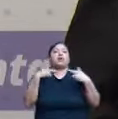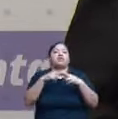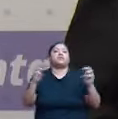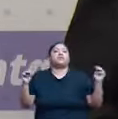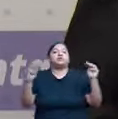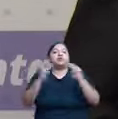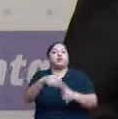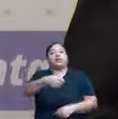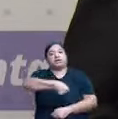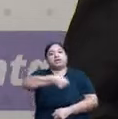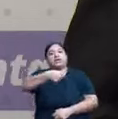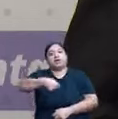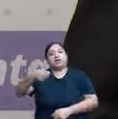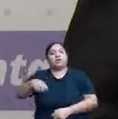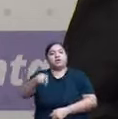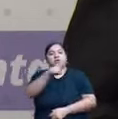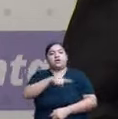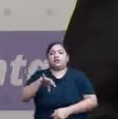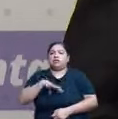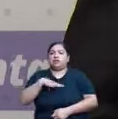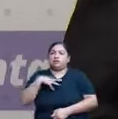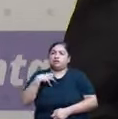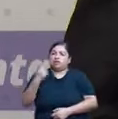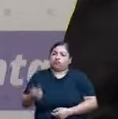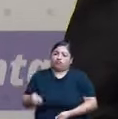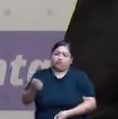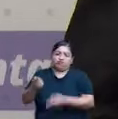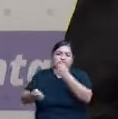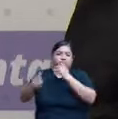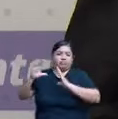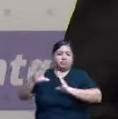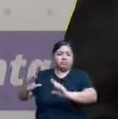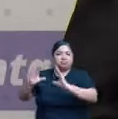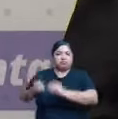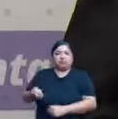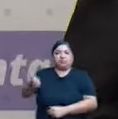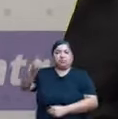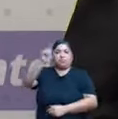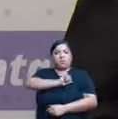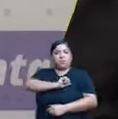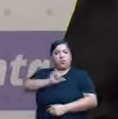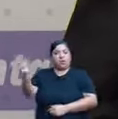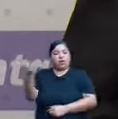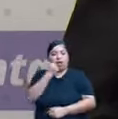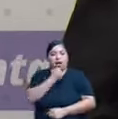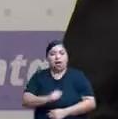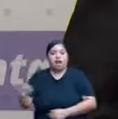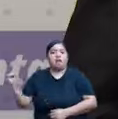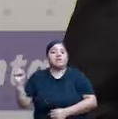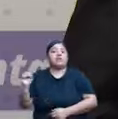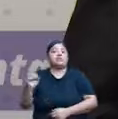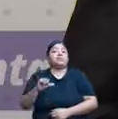los formadores de tantos y tantos talentos, de tantos y tantos profesionistas que el día de hoy no solo nos representan en